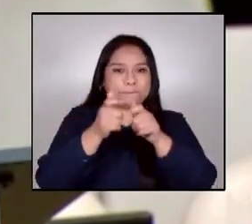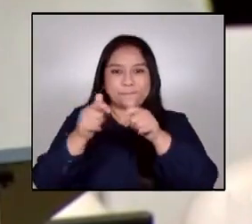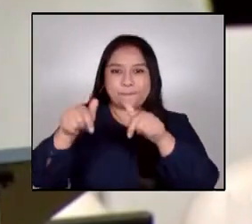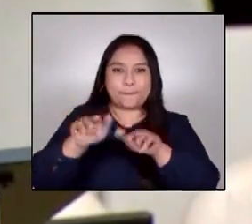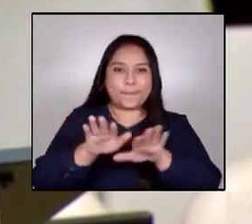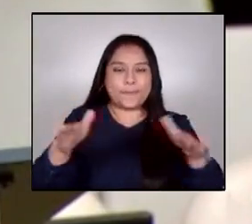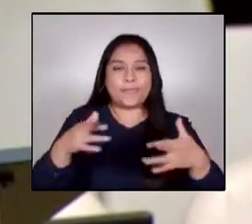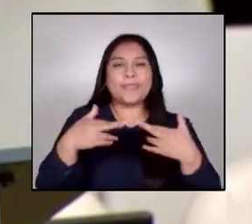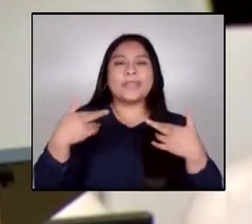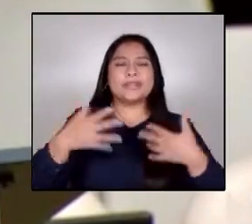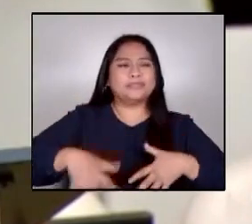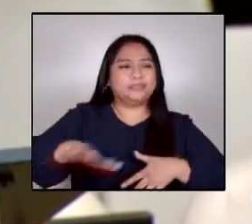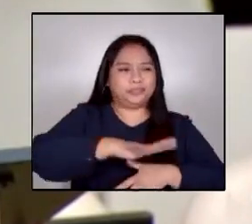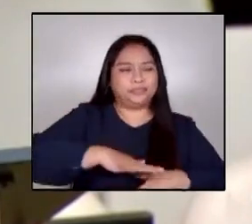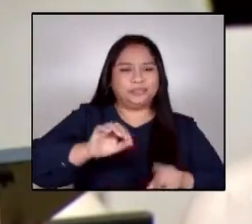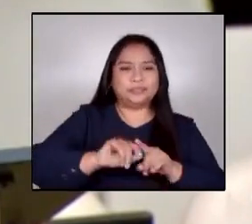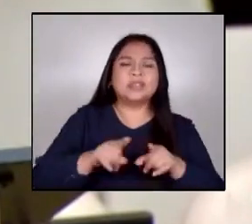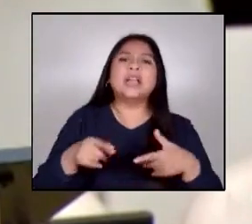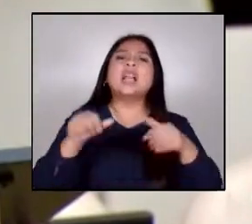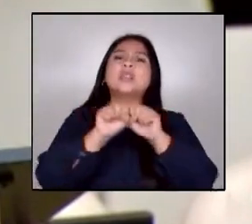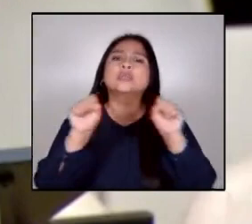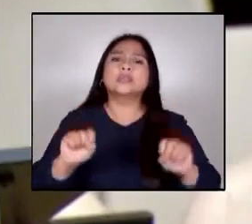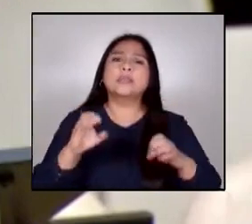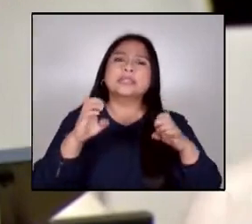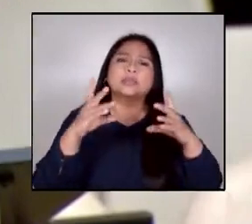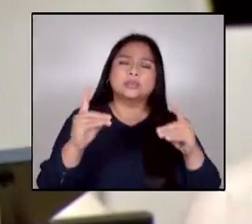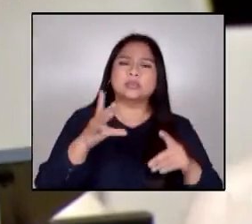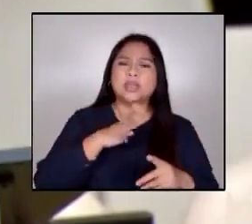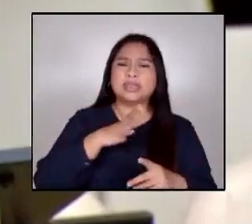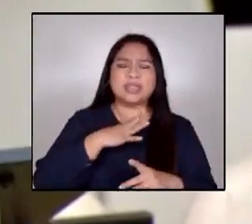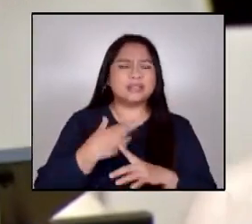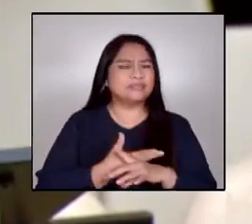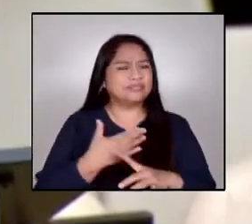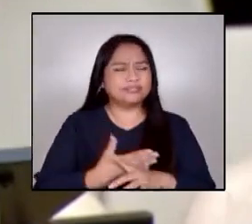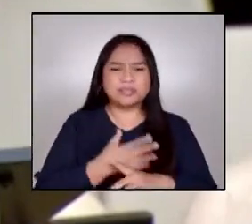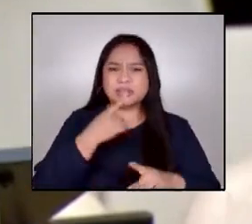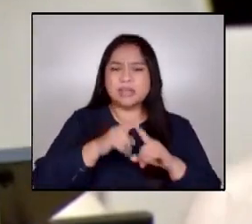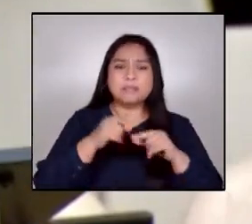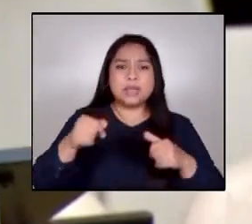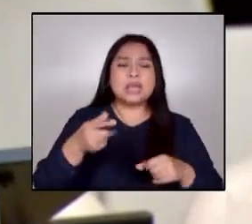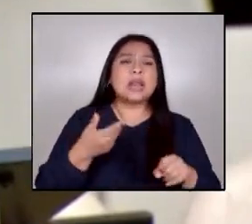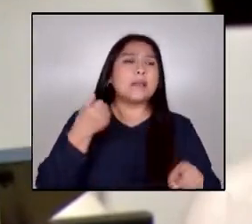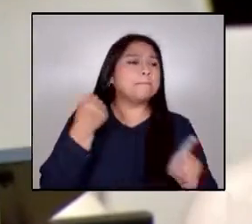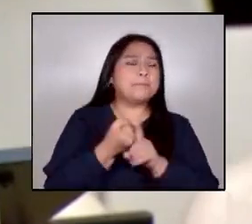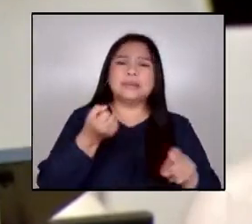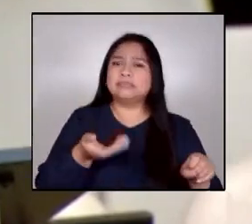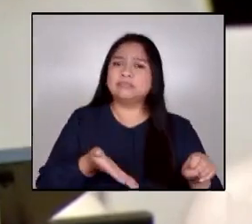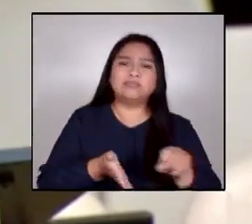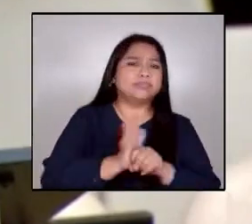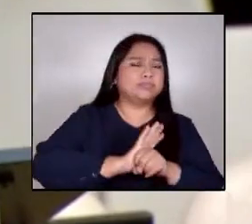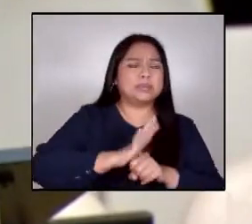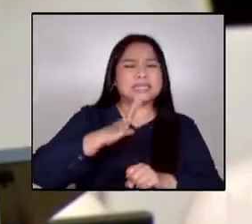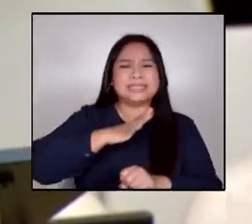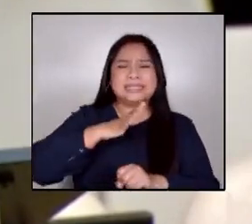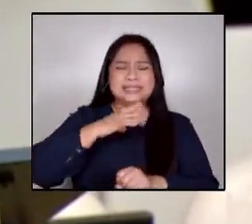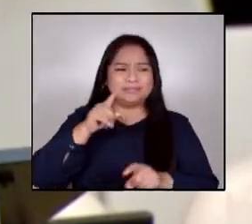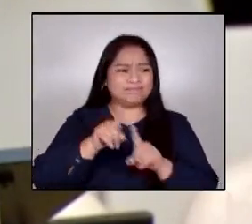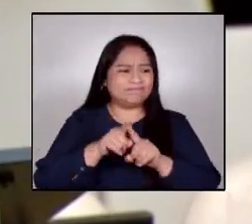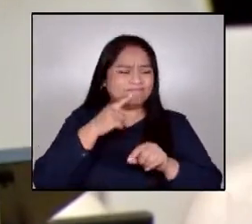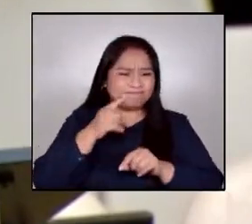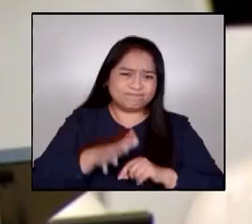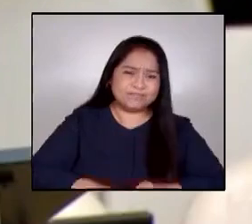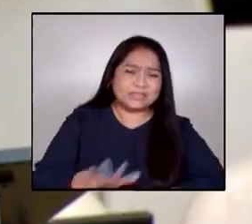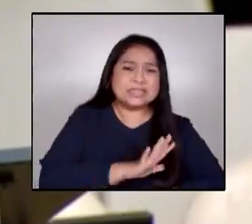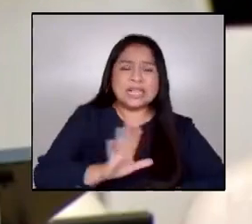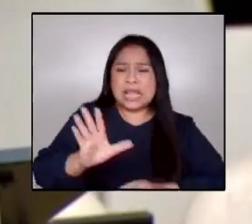Los sistemas educativos se encuentran hoy ante un desafío. La pandemia COVID-19 tuvo un impacto significativo en el aprendizaje